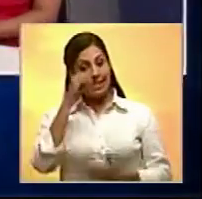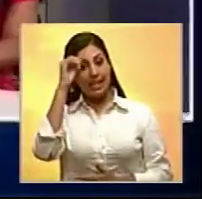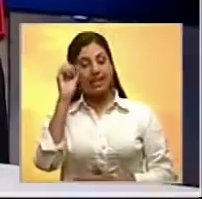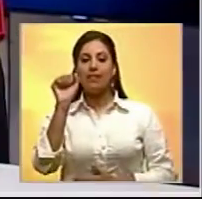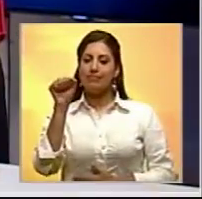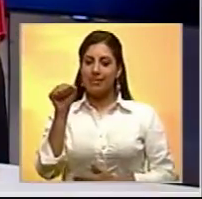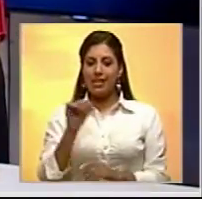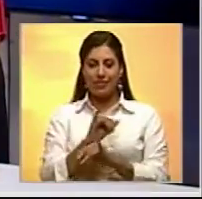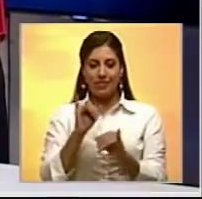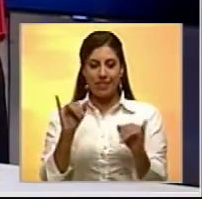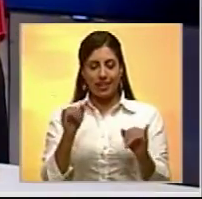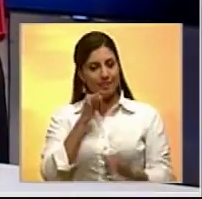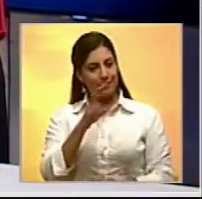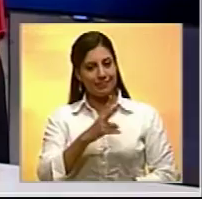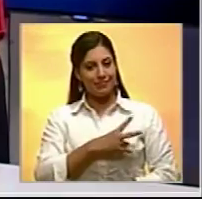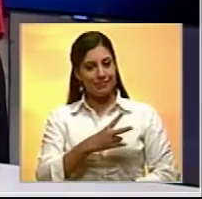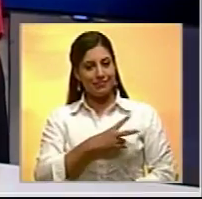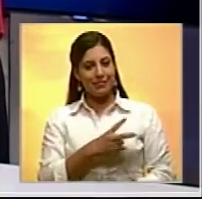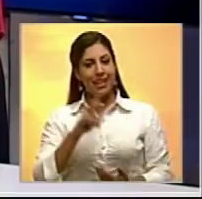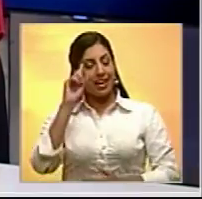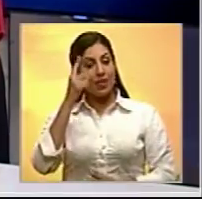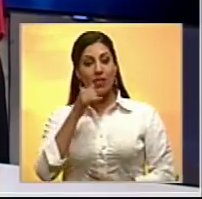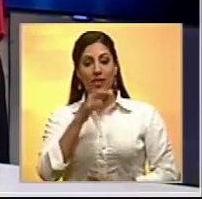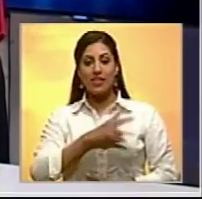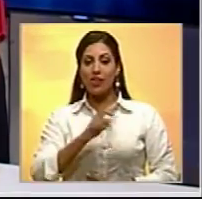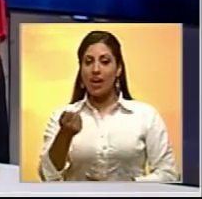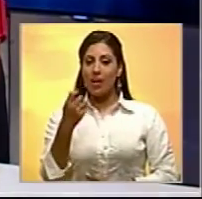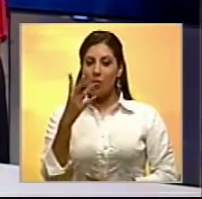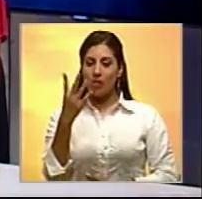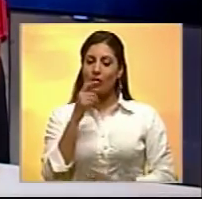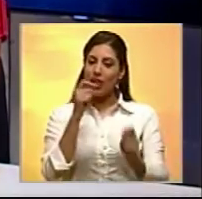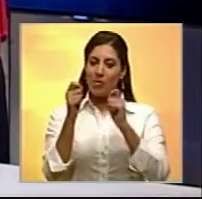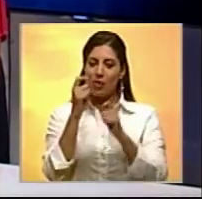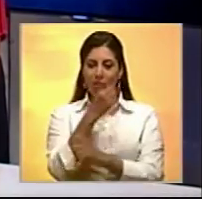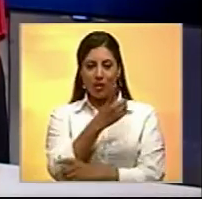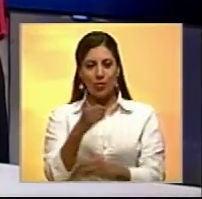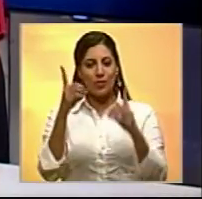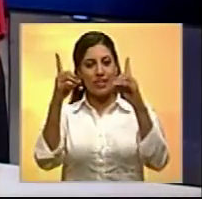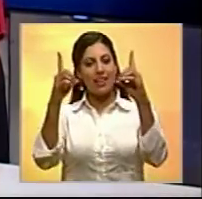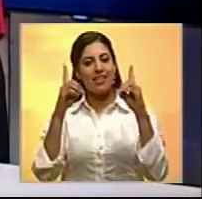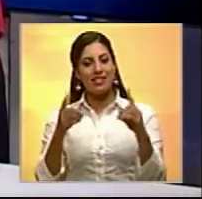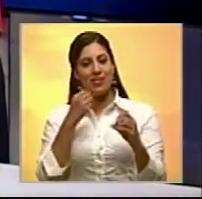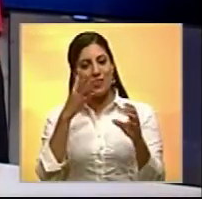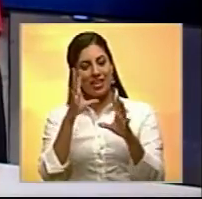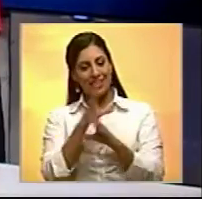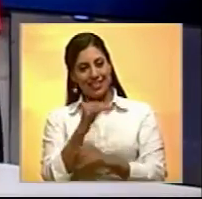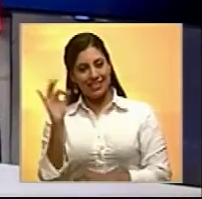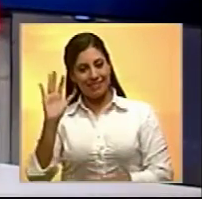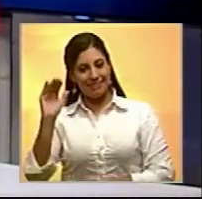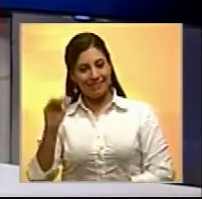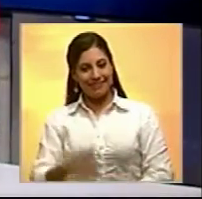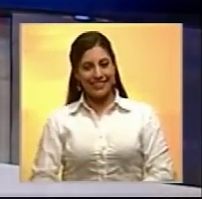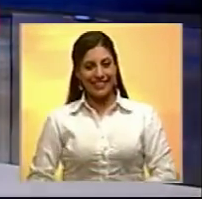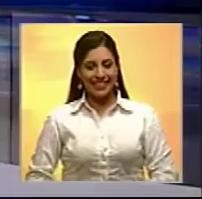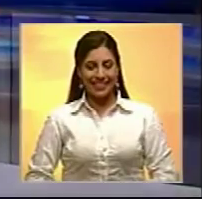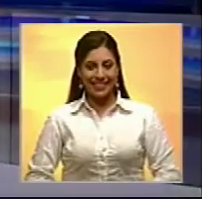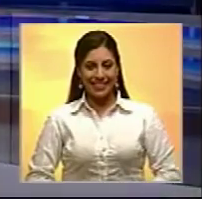Así también llegamos al final de la presente emisión. Recuerden, Noticiero Venevisión Canal 4 reporta. Ustedes deciden. Hasta mañana.